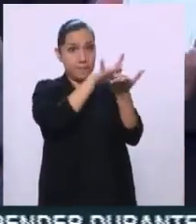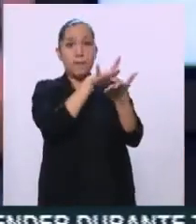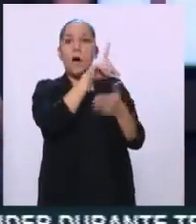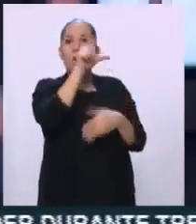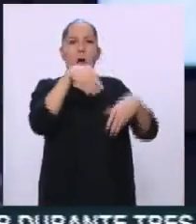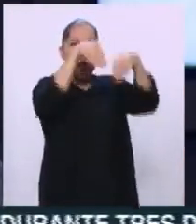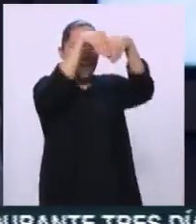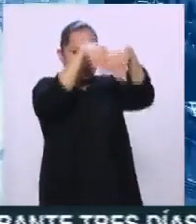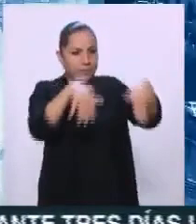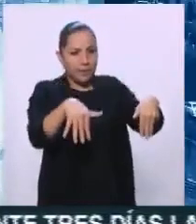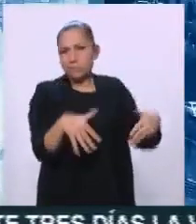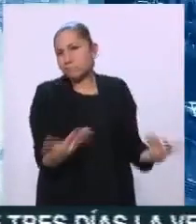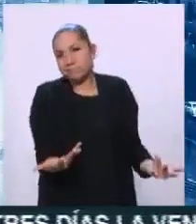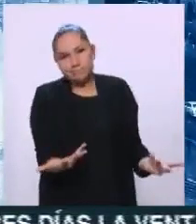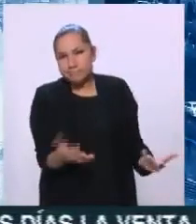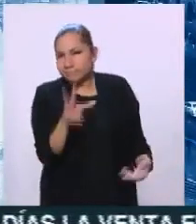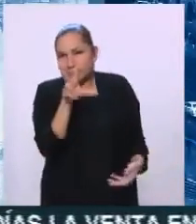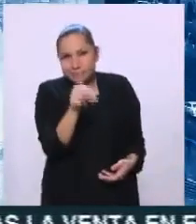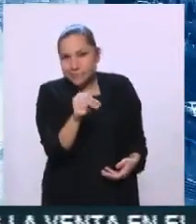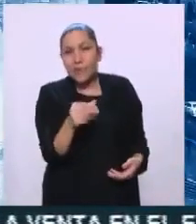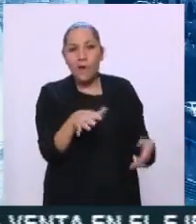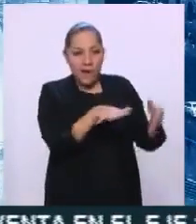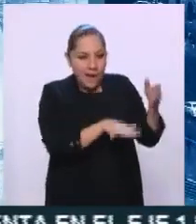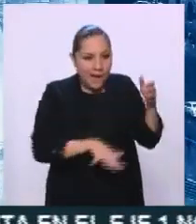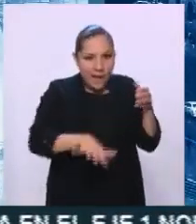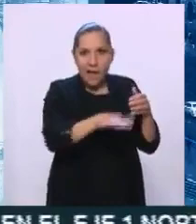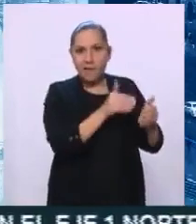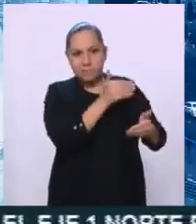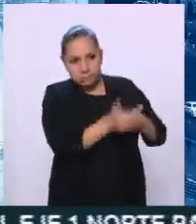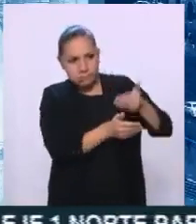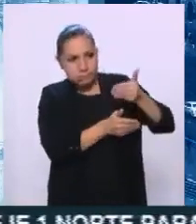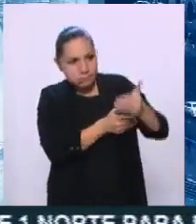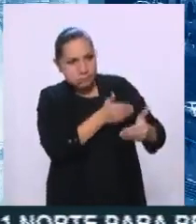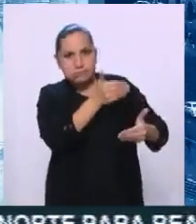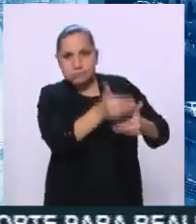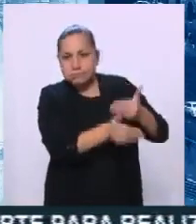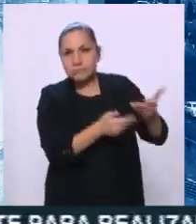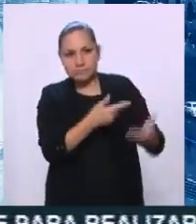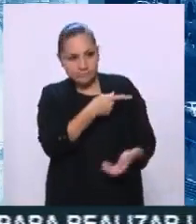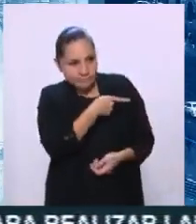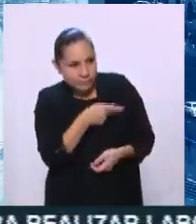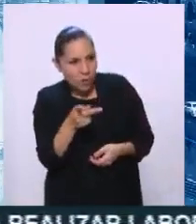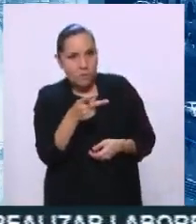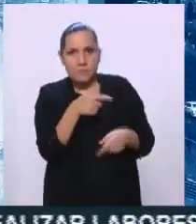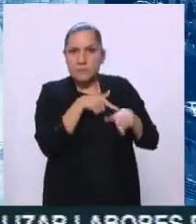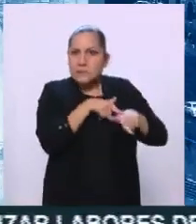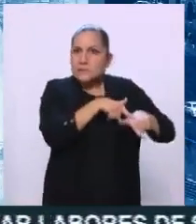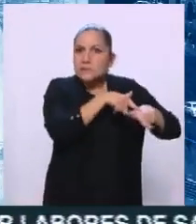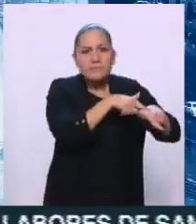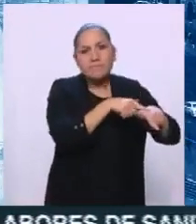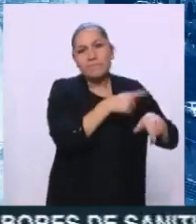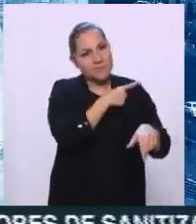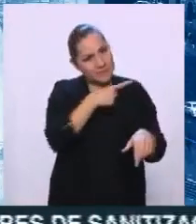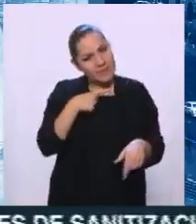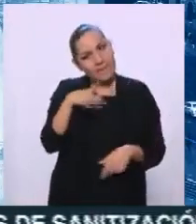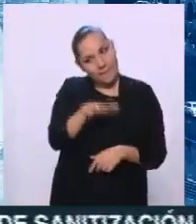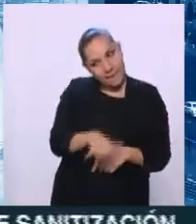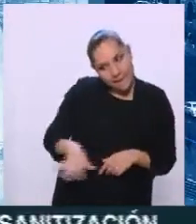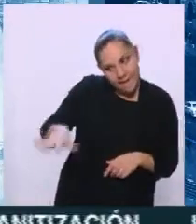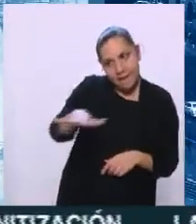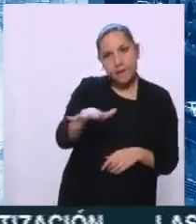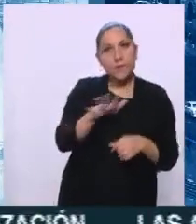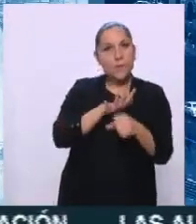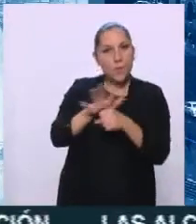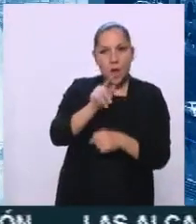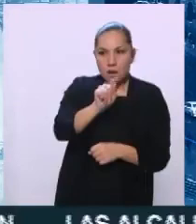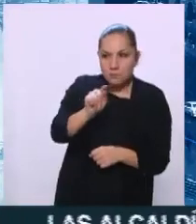permeabilidad ir llegando a los sectores más altos por la base del consumo y de la actividad económica. Y eso, por eso estamos viendo que hay una